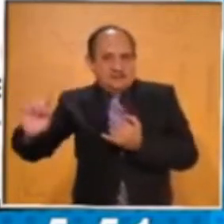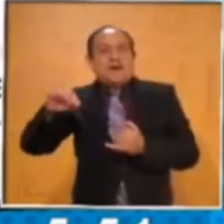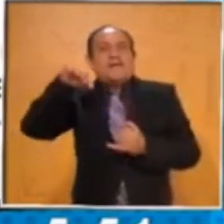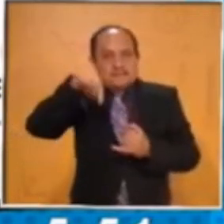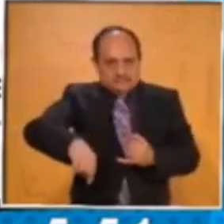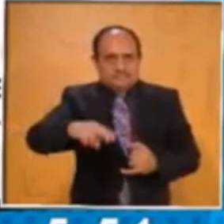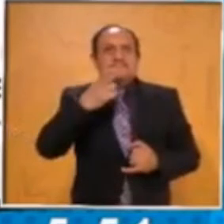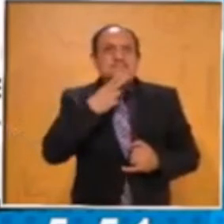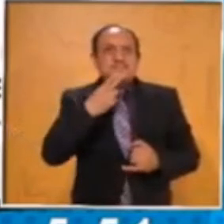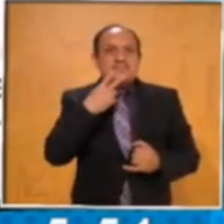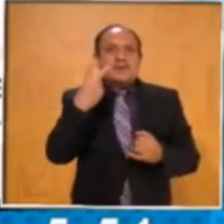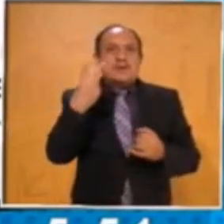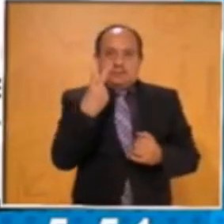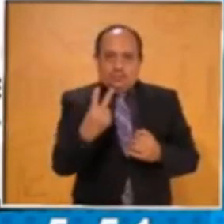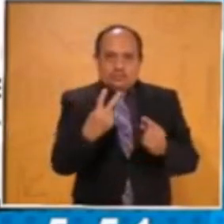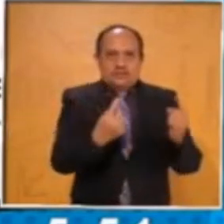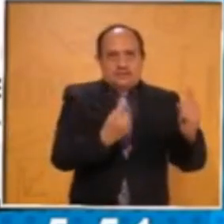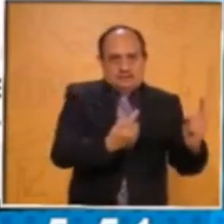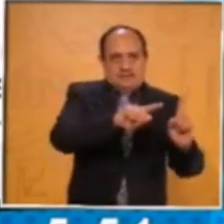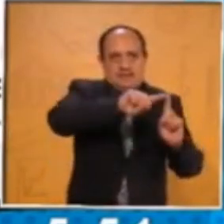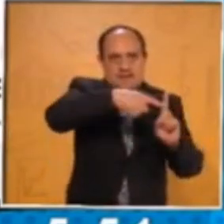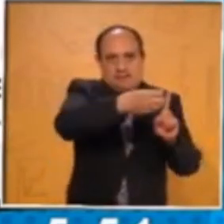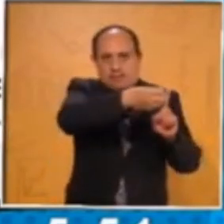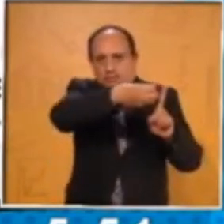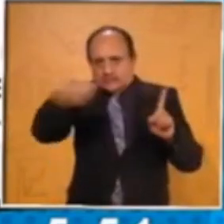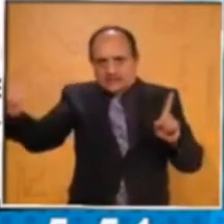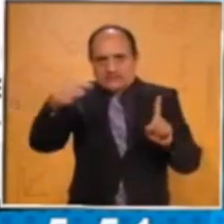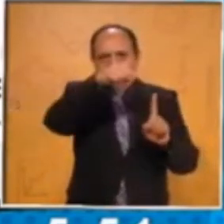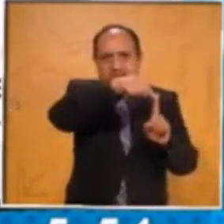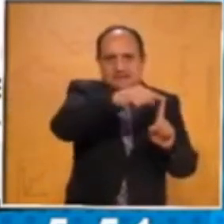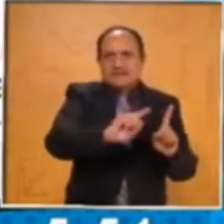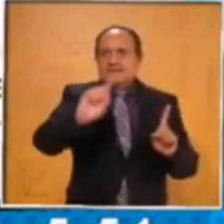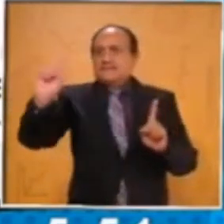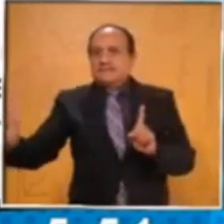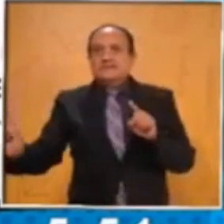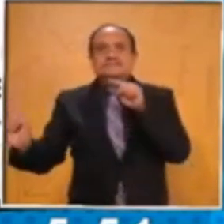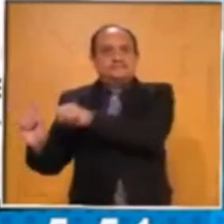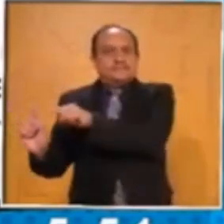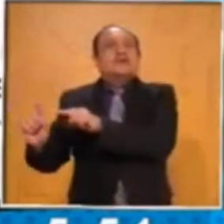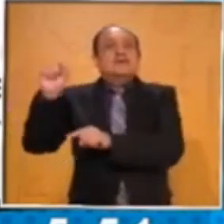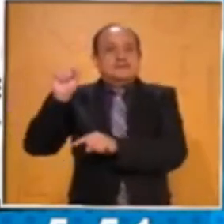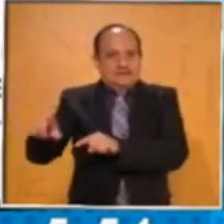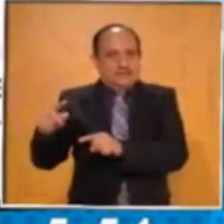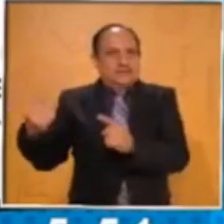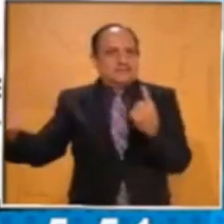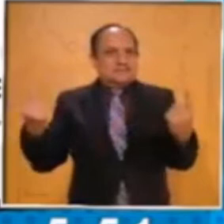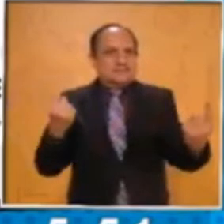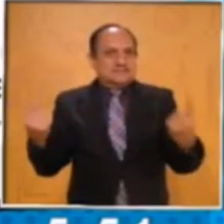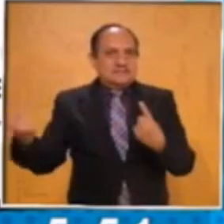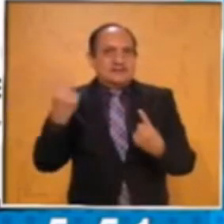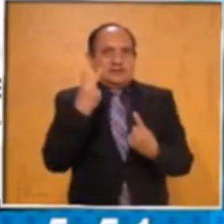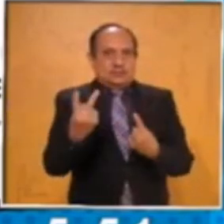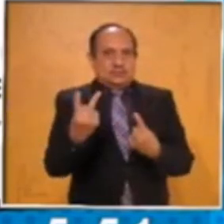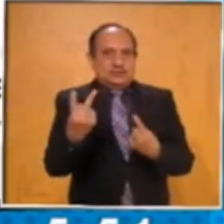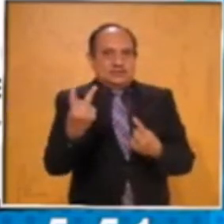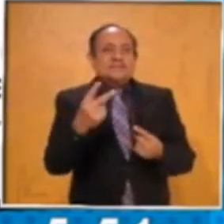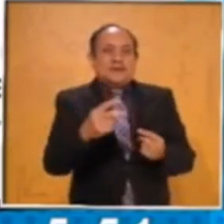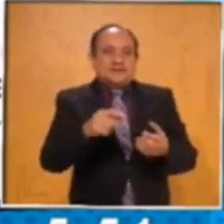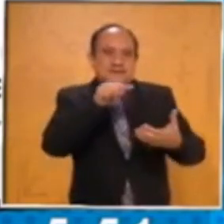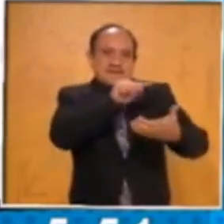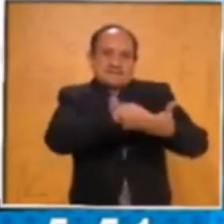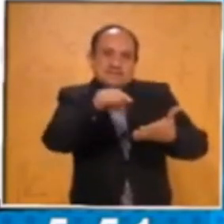utilizamos los dos signos, siempre importantísimo, no hay que dejarlo por alto. Y ahí lo tienen en el teclado de su